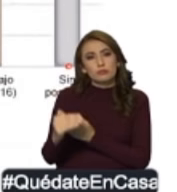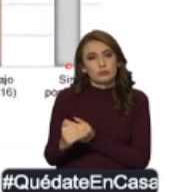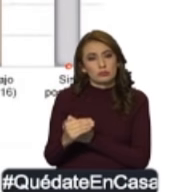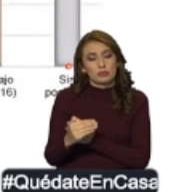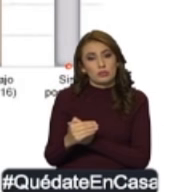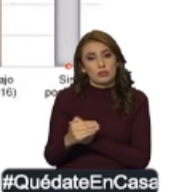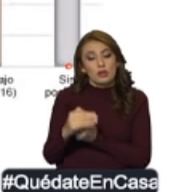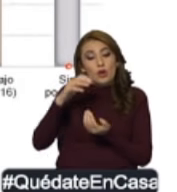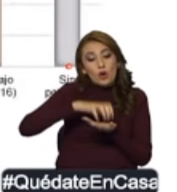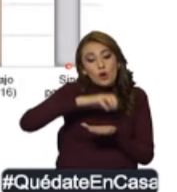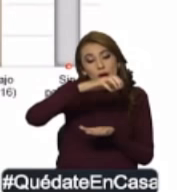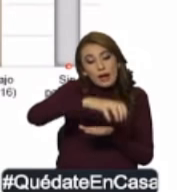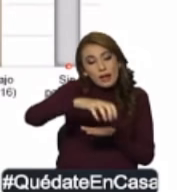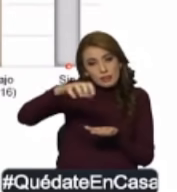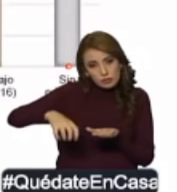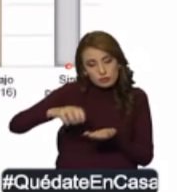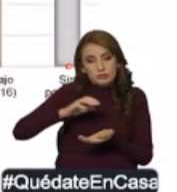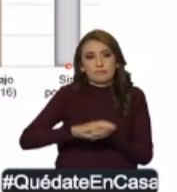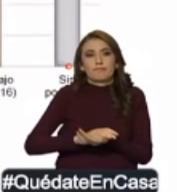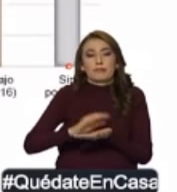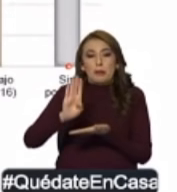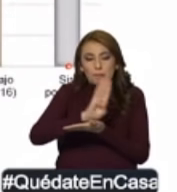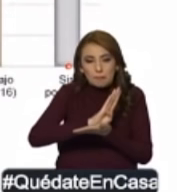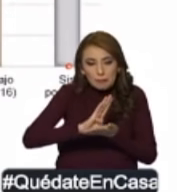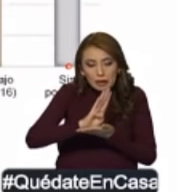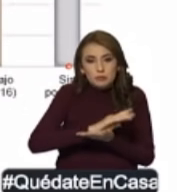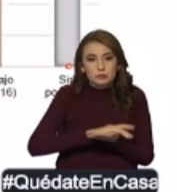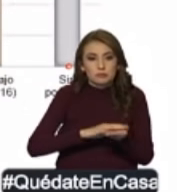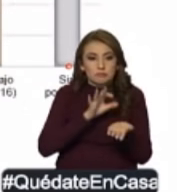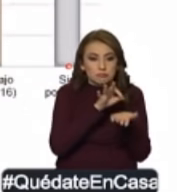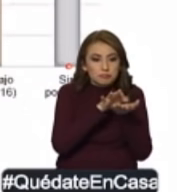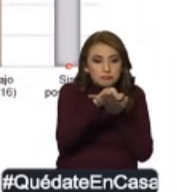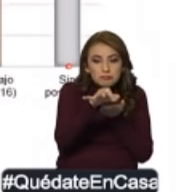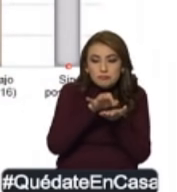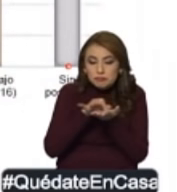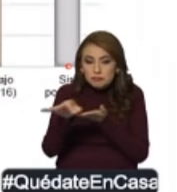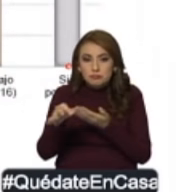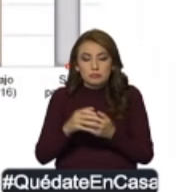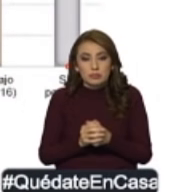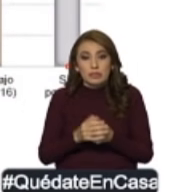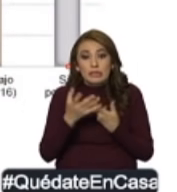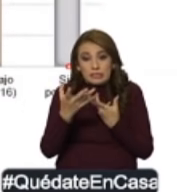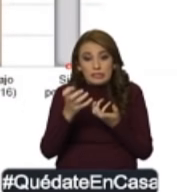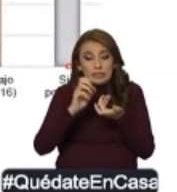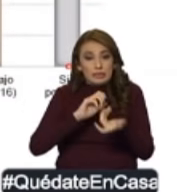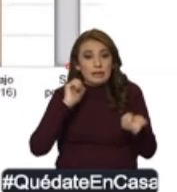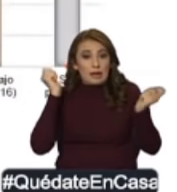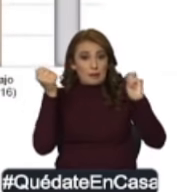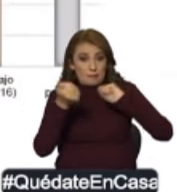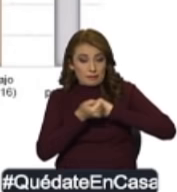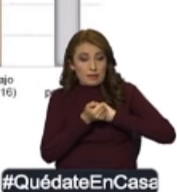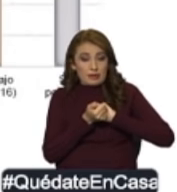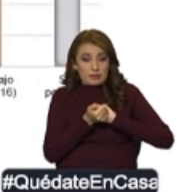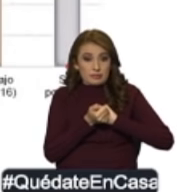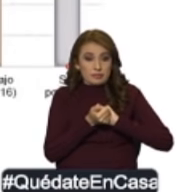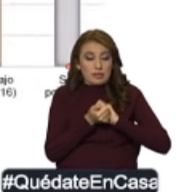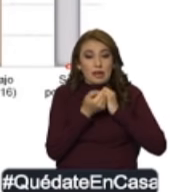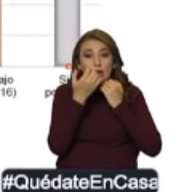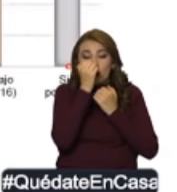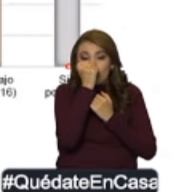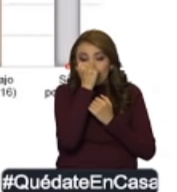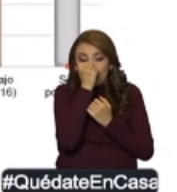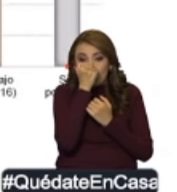Los cantones, parroquias o barrios candidatos a cambiar de color en el semáforo